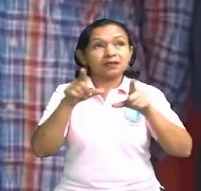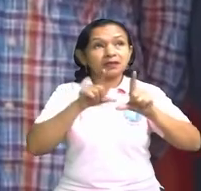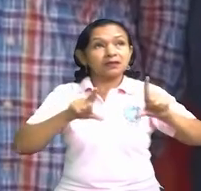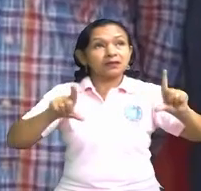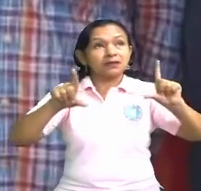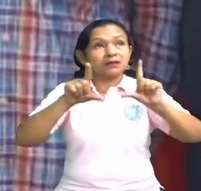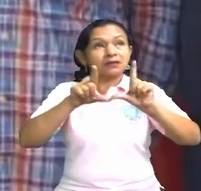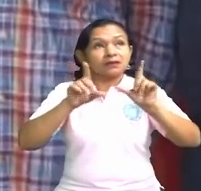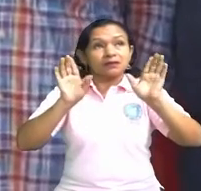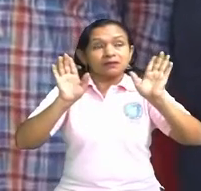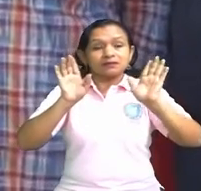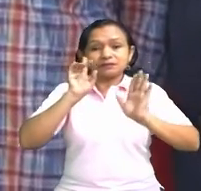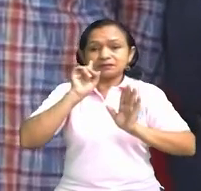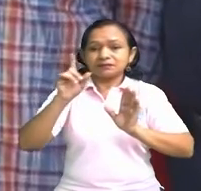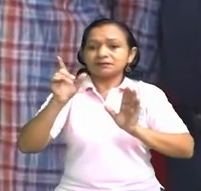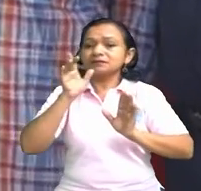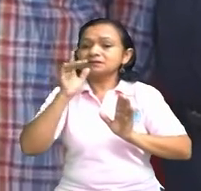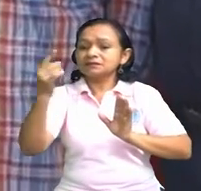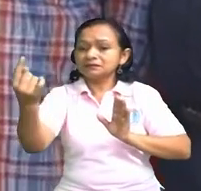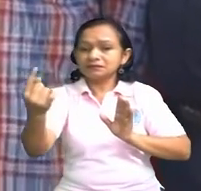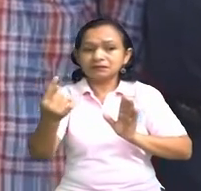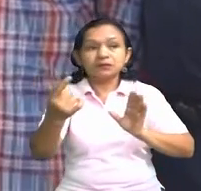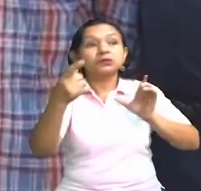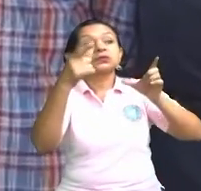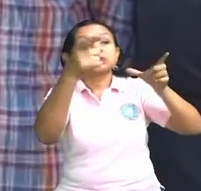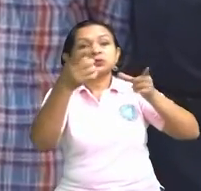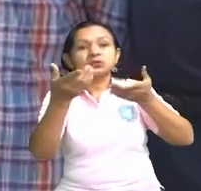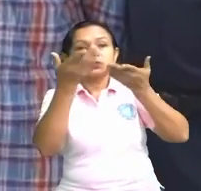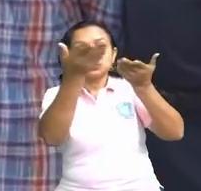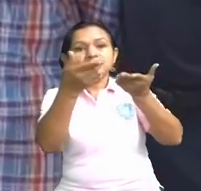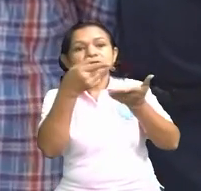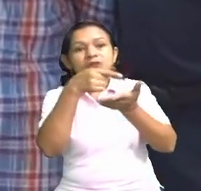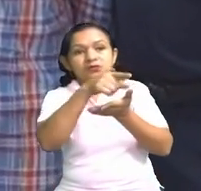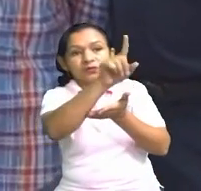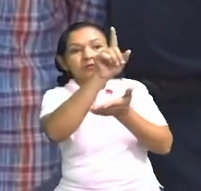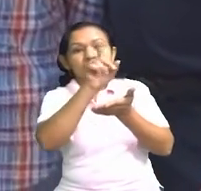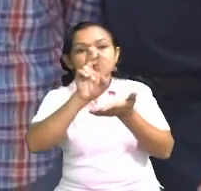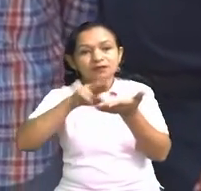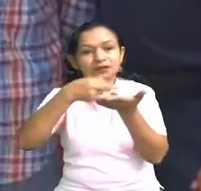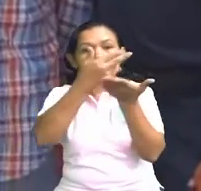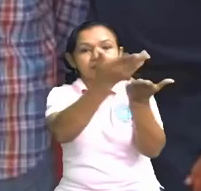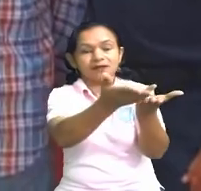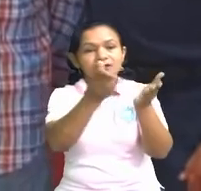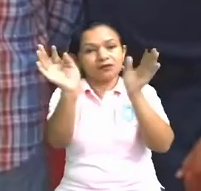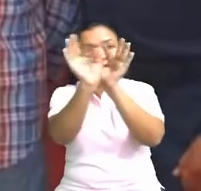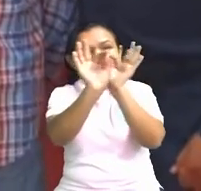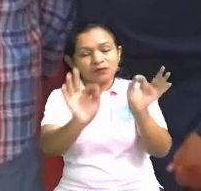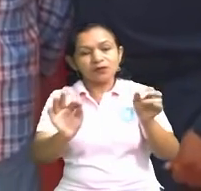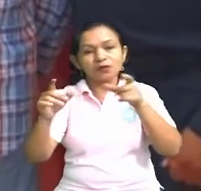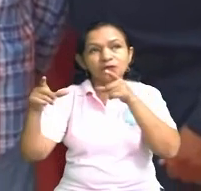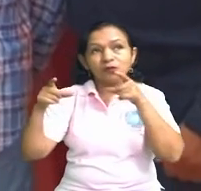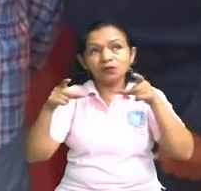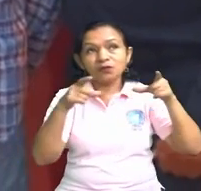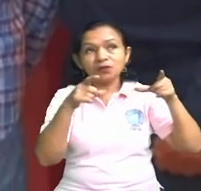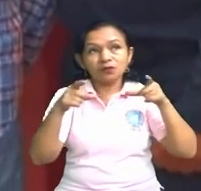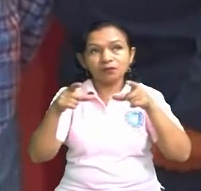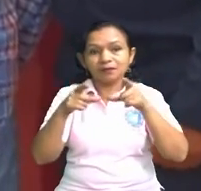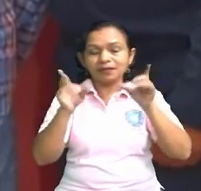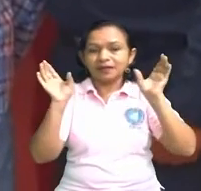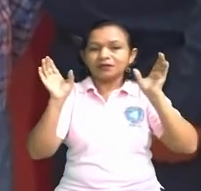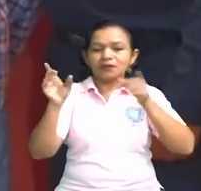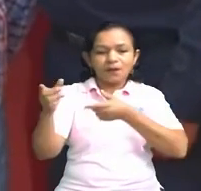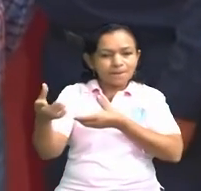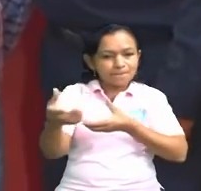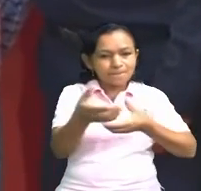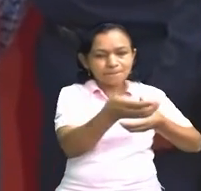Allende. Y cuando vieron el niño, les llevó su regalo y les dijo que felicidades en su cumpleaños, nuestro